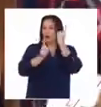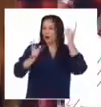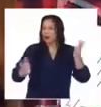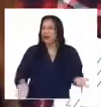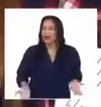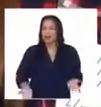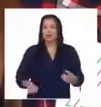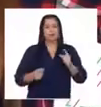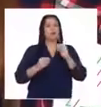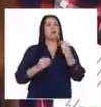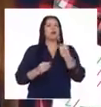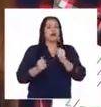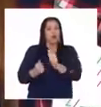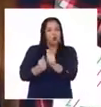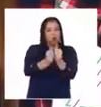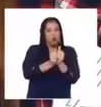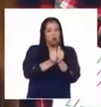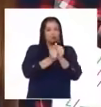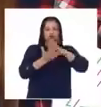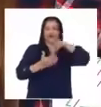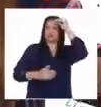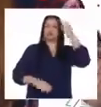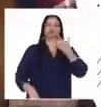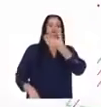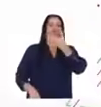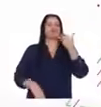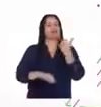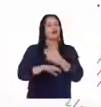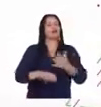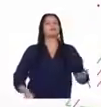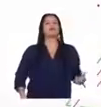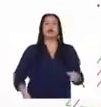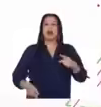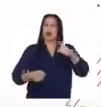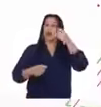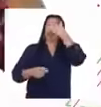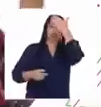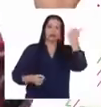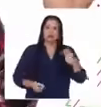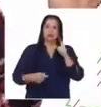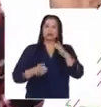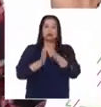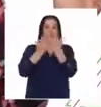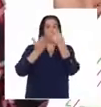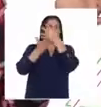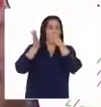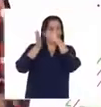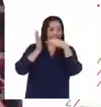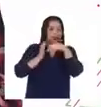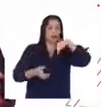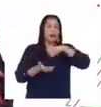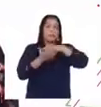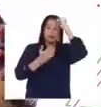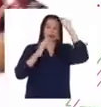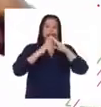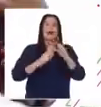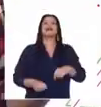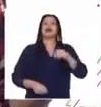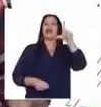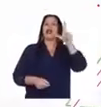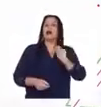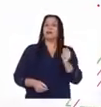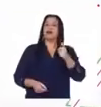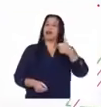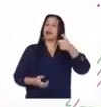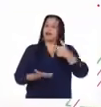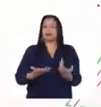Exactamente, porque juntos aprendemos mejor. No se olviden de, por favor, tener su cuaderno de Aprendo en Casa, su lápiz, su